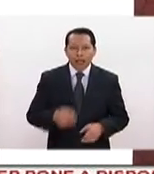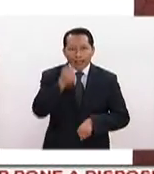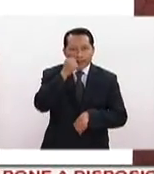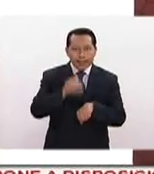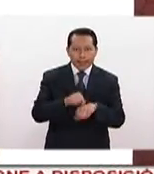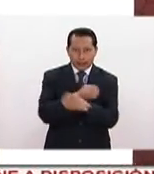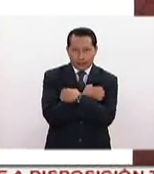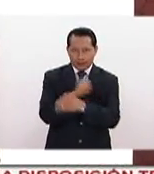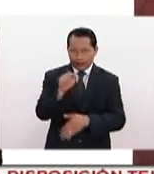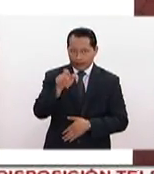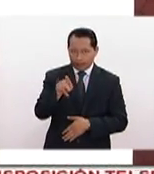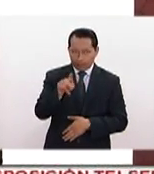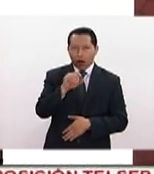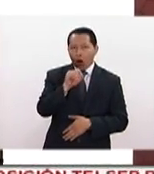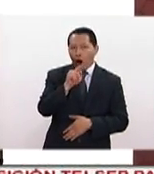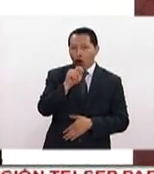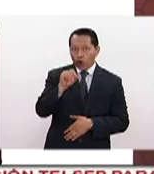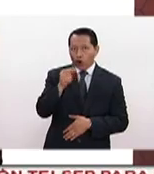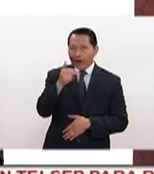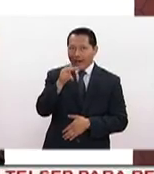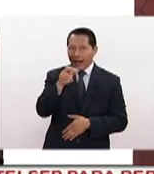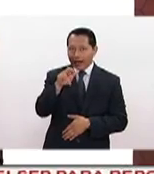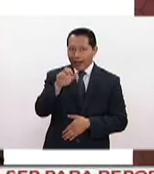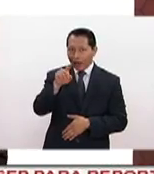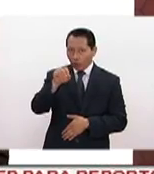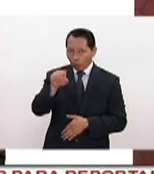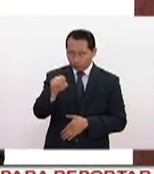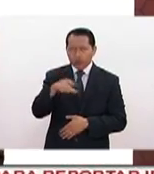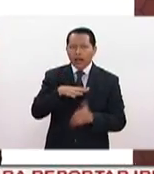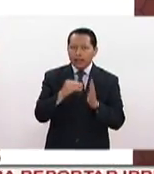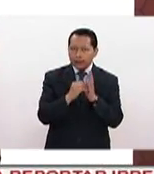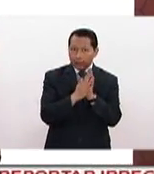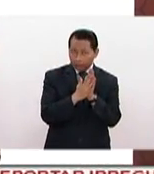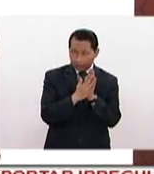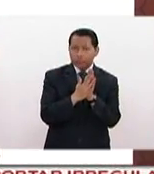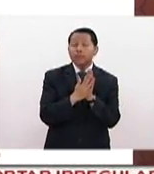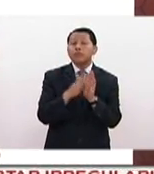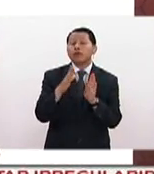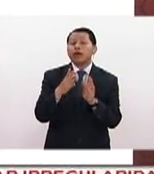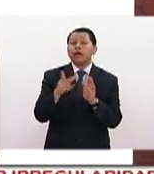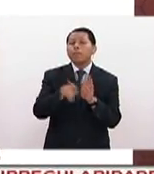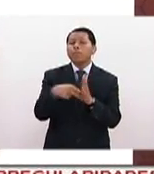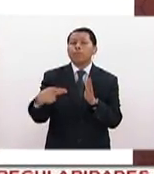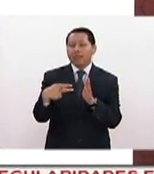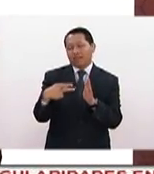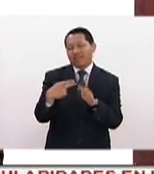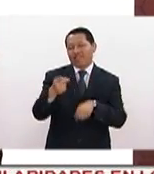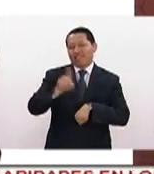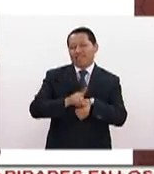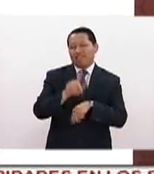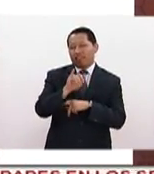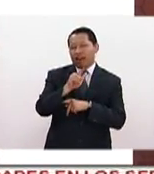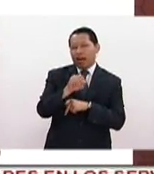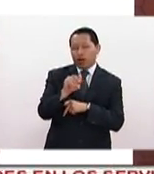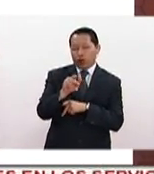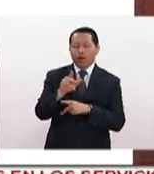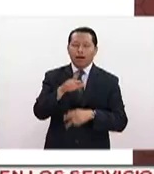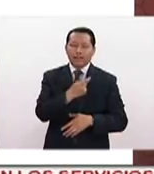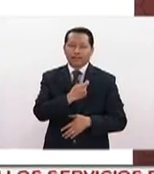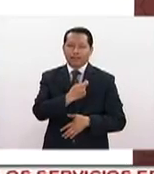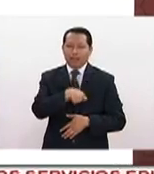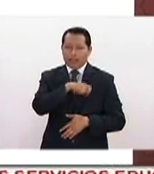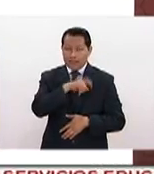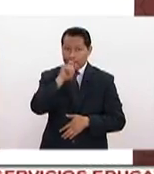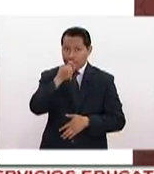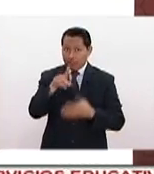El secretario de Educación Pública, Otto Granados Roldán, publicó un artículo en el diario El País de España y ahí aseguró que la